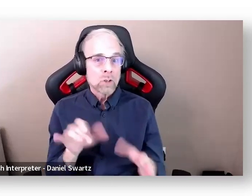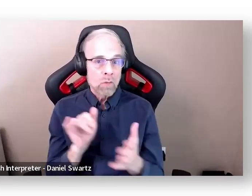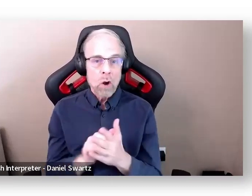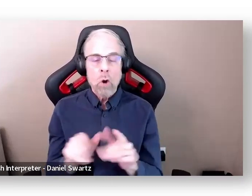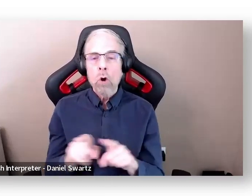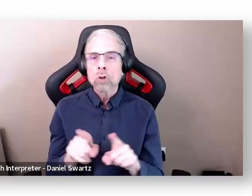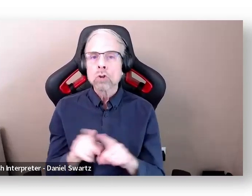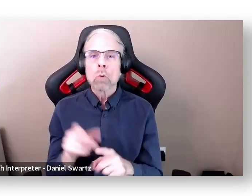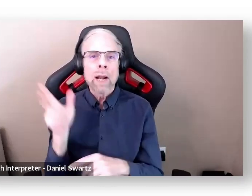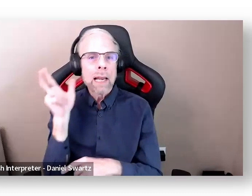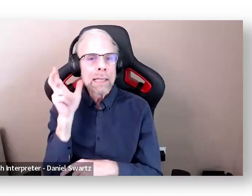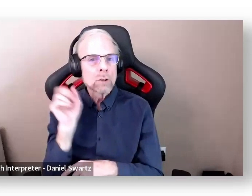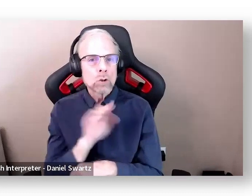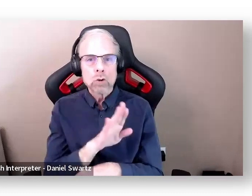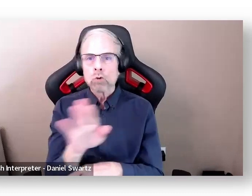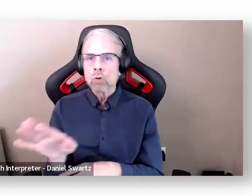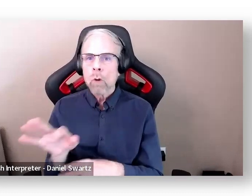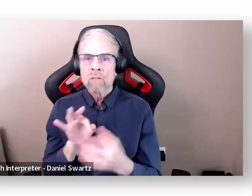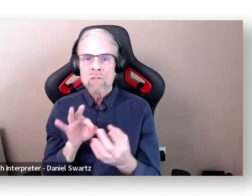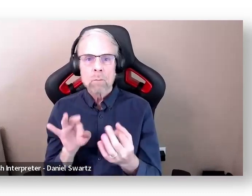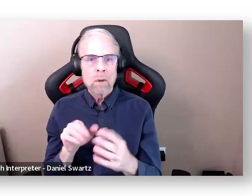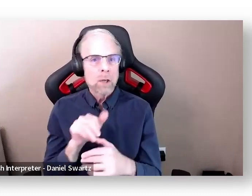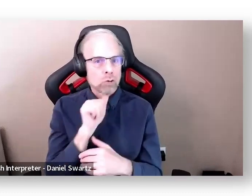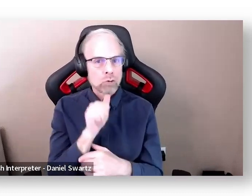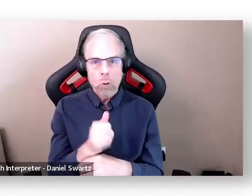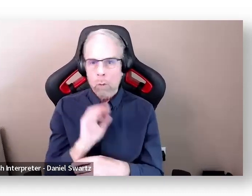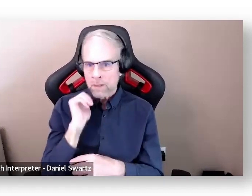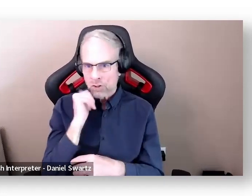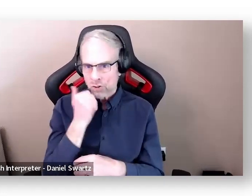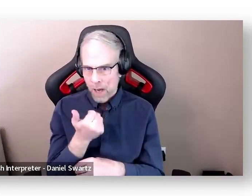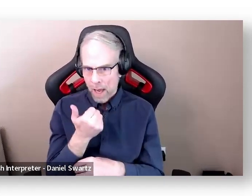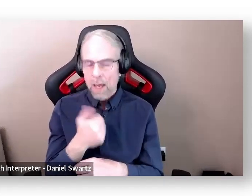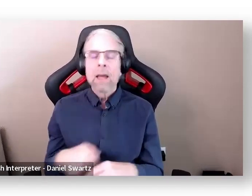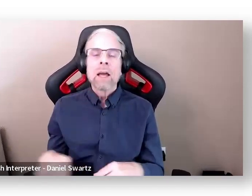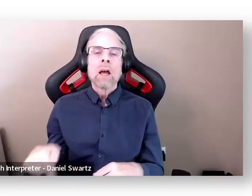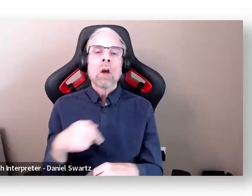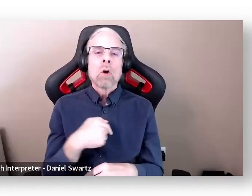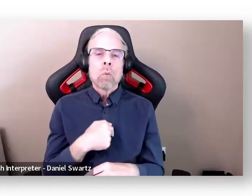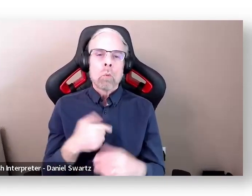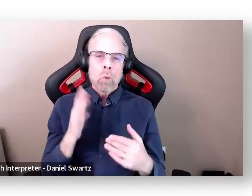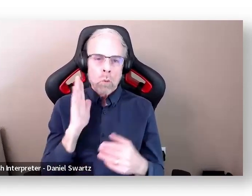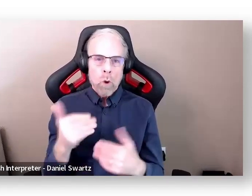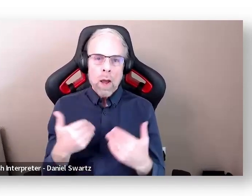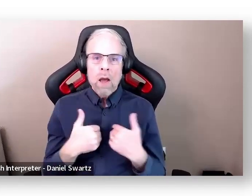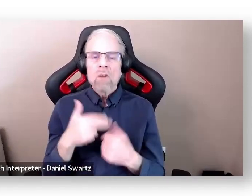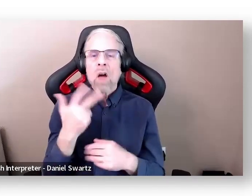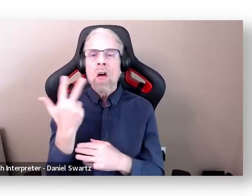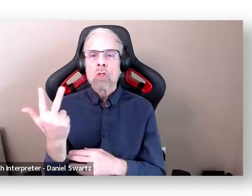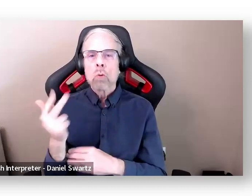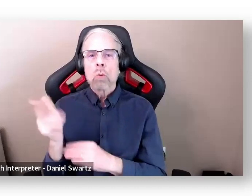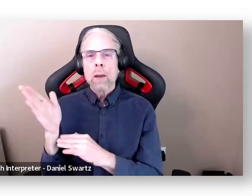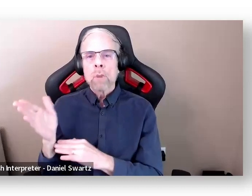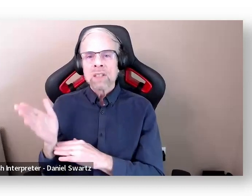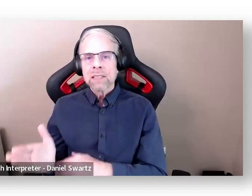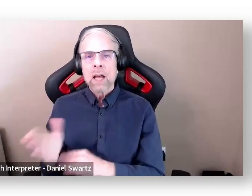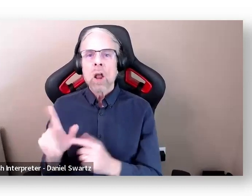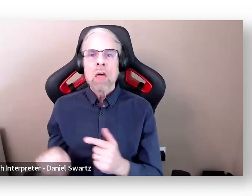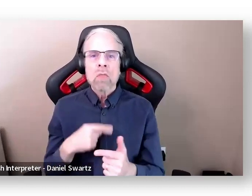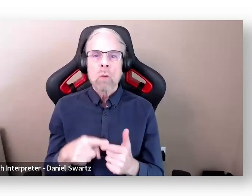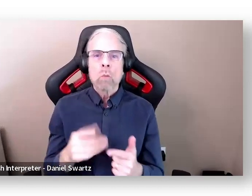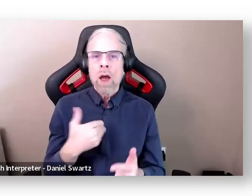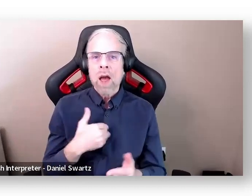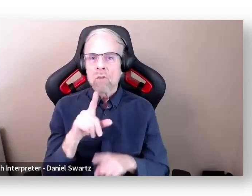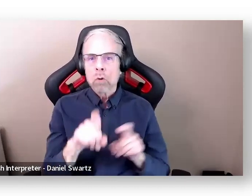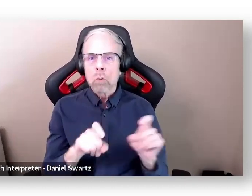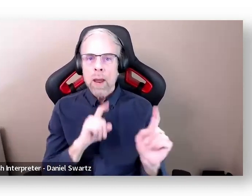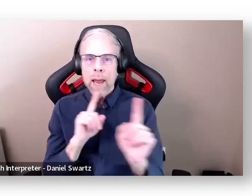tener varias preguntas. Vamos a tener respuestas y les vamos a dar información de que se necesiten. Lo